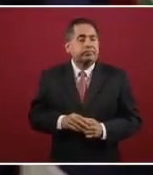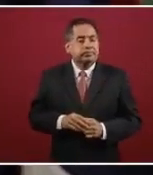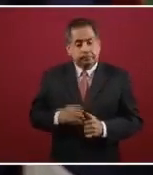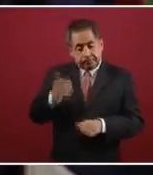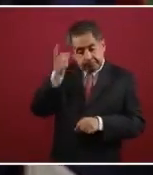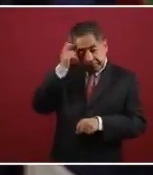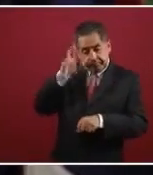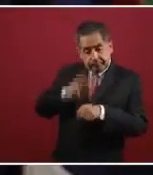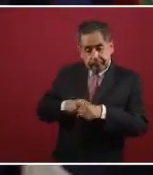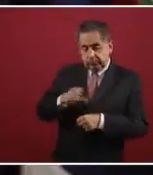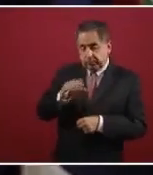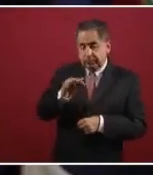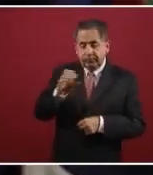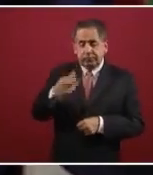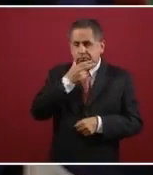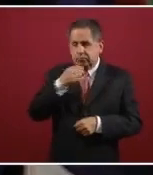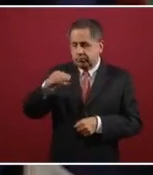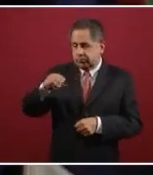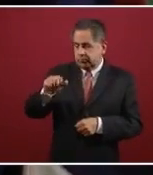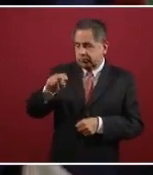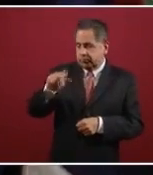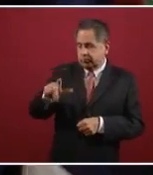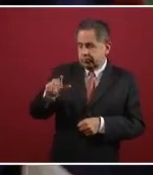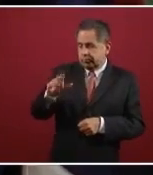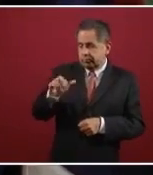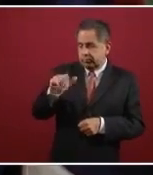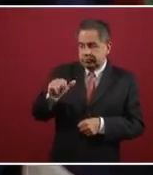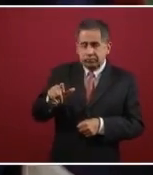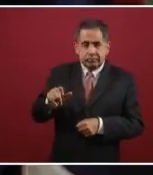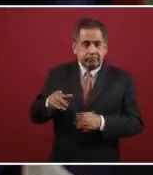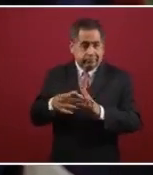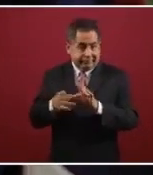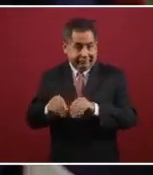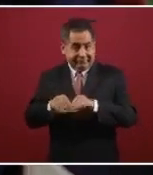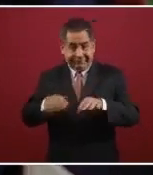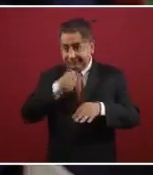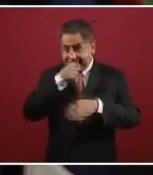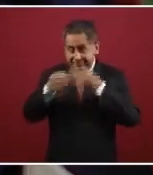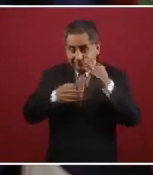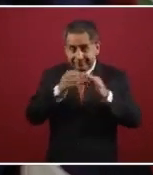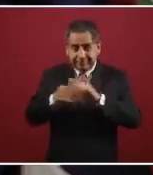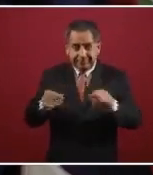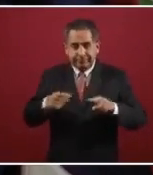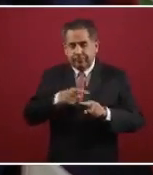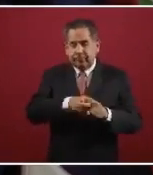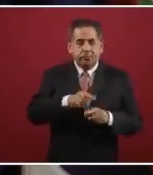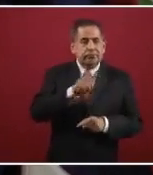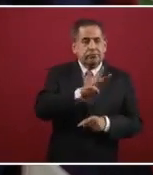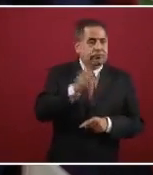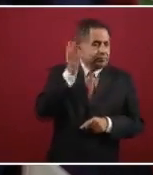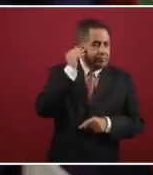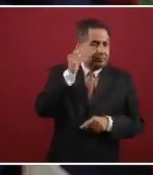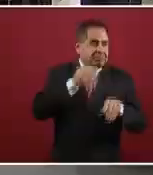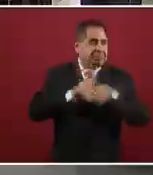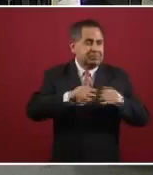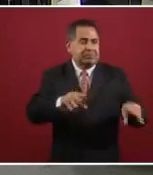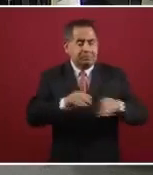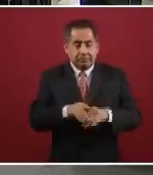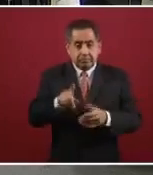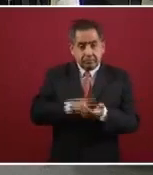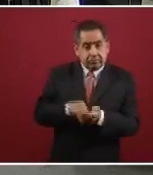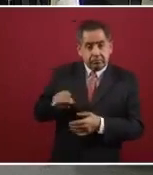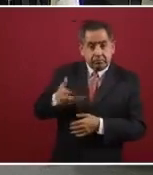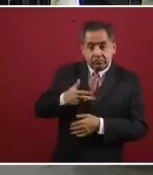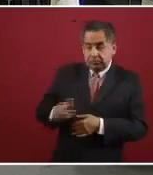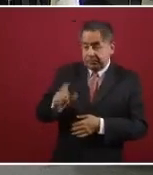director de la CFE, Manuel Bartlett, que según un reportaje transmitido a través de la estación de W Radio, pues se trata de 23